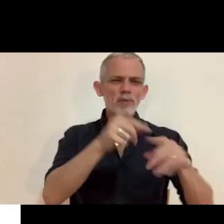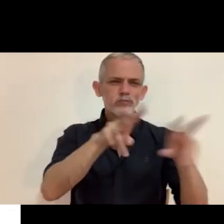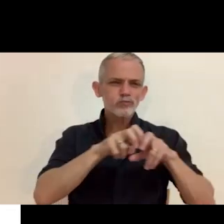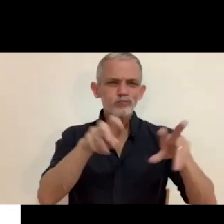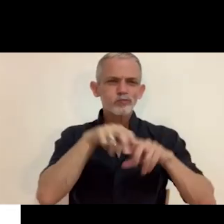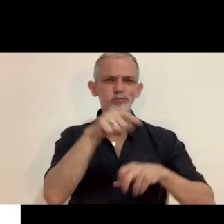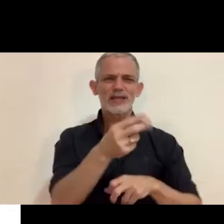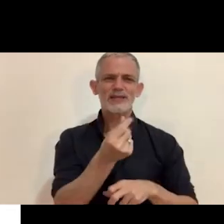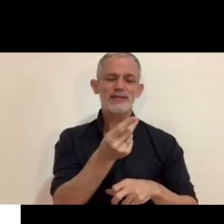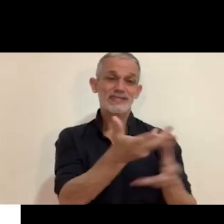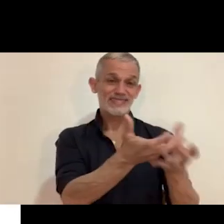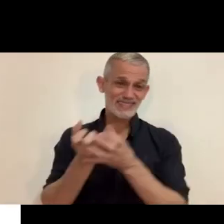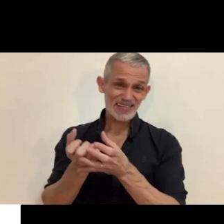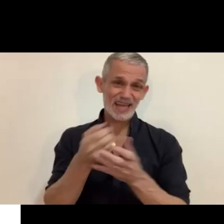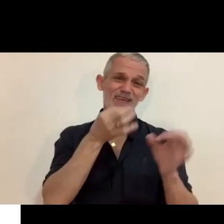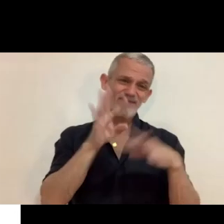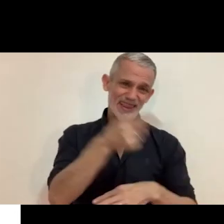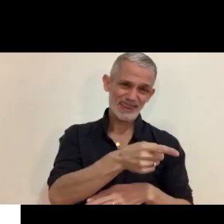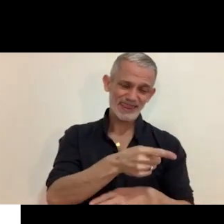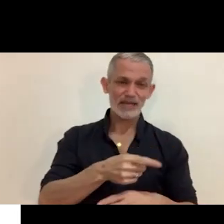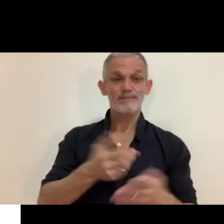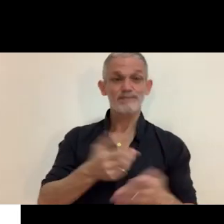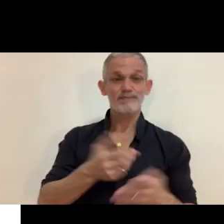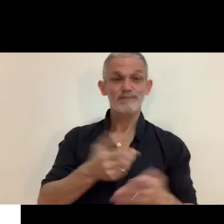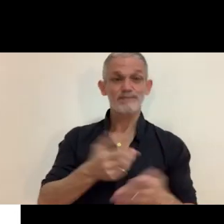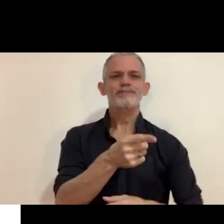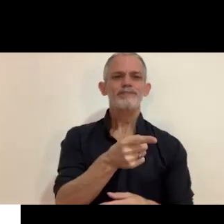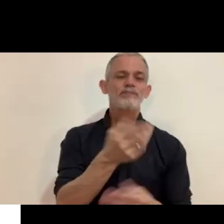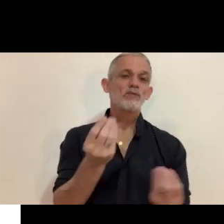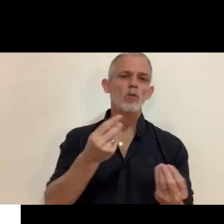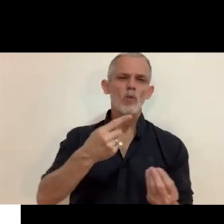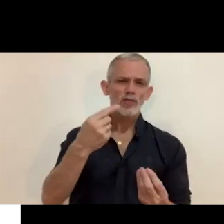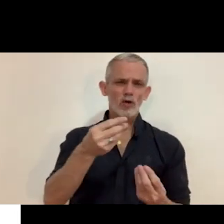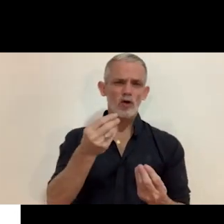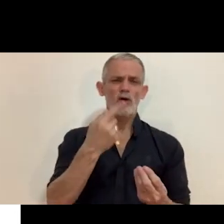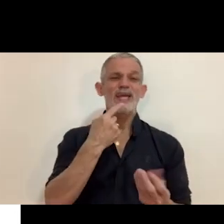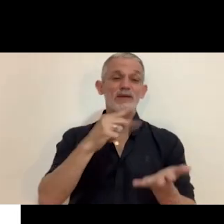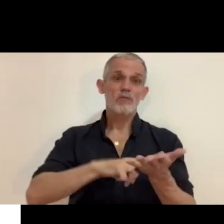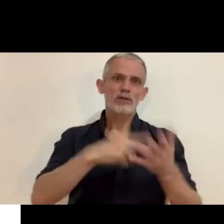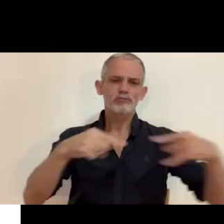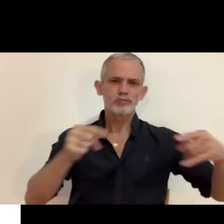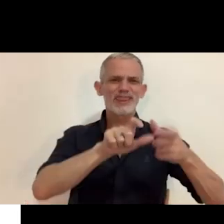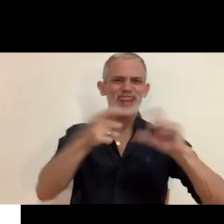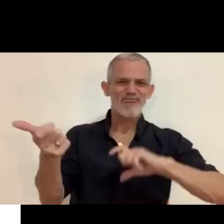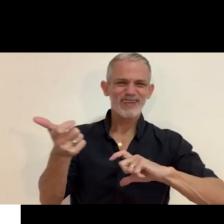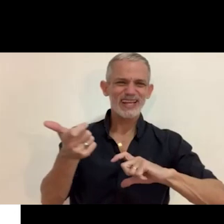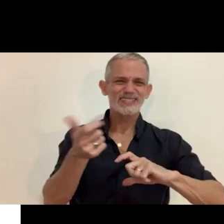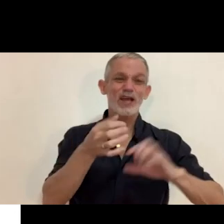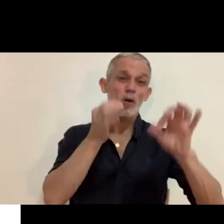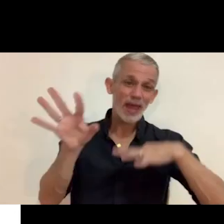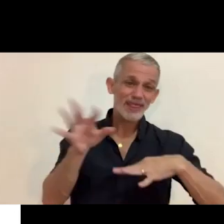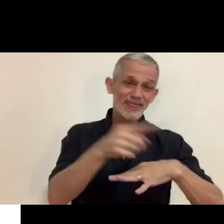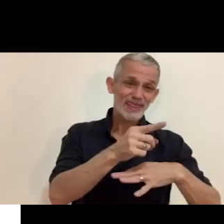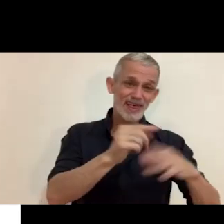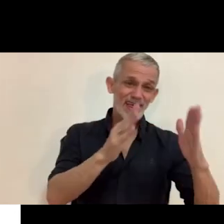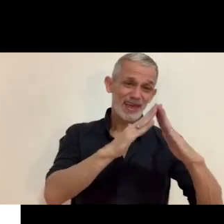esa enajenación. Con lo cual, cuando el hecho imponible con motivo de la transferencia o enajenación,